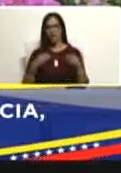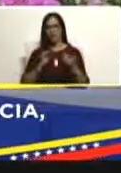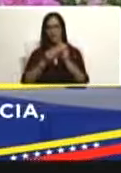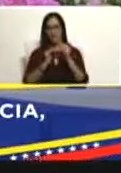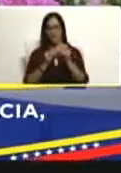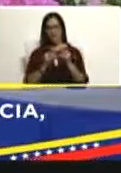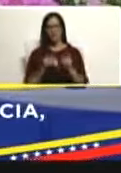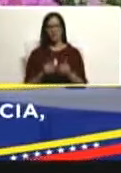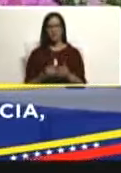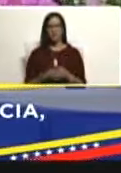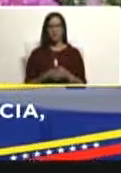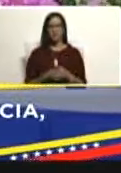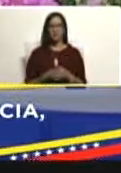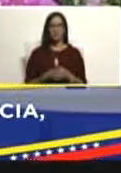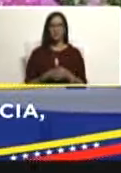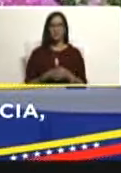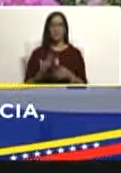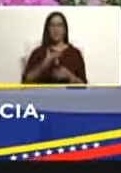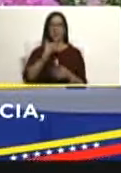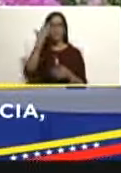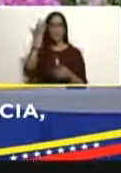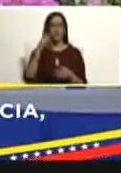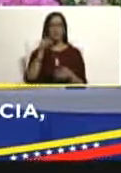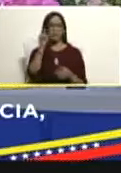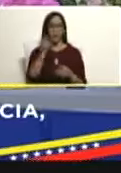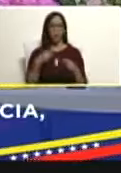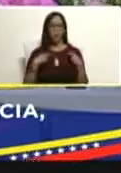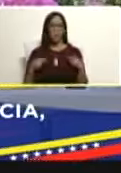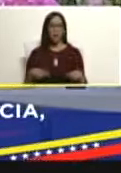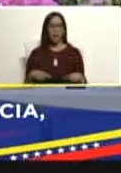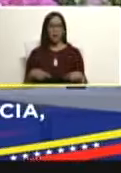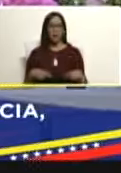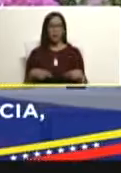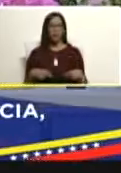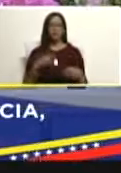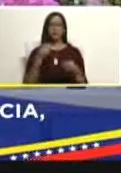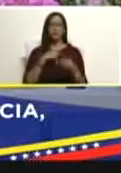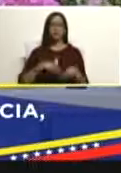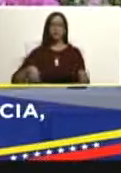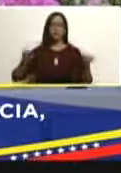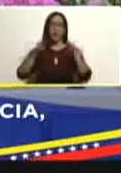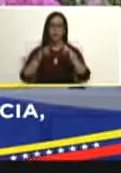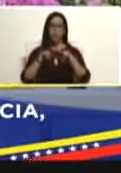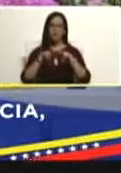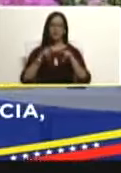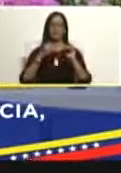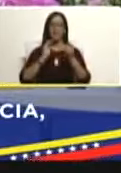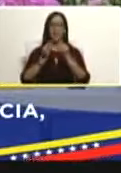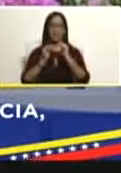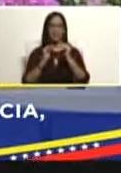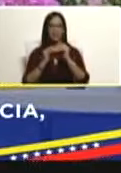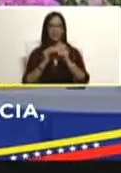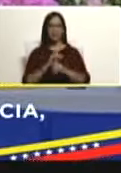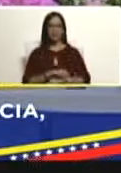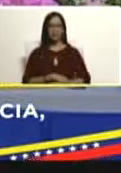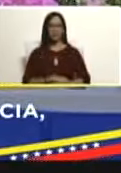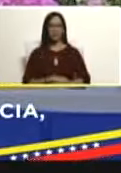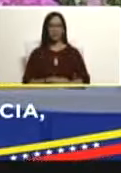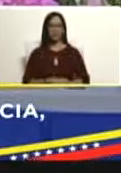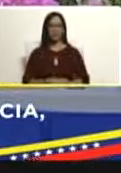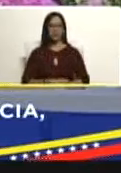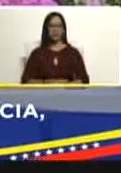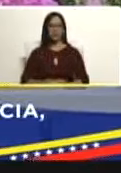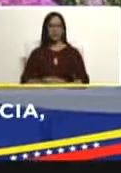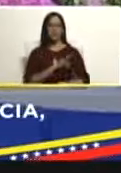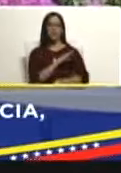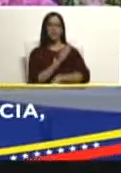ética, que es el espíritu del ser humano, sus valores, la ética, la fuerza